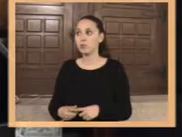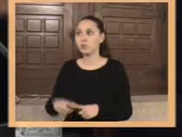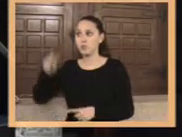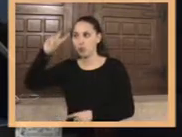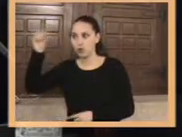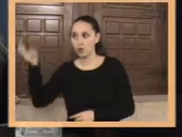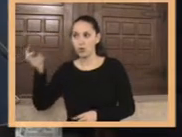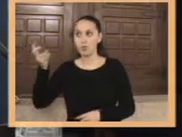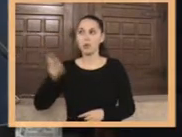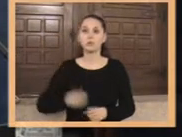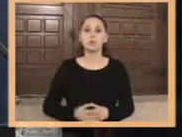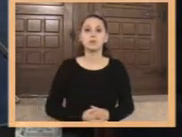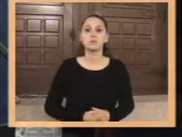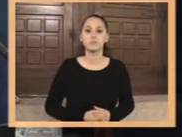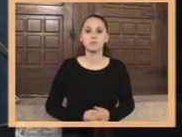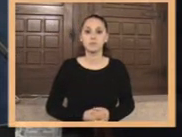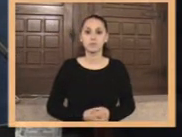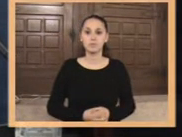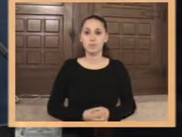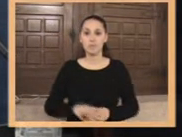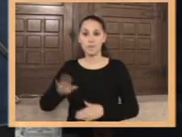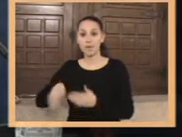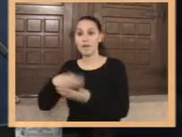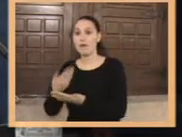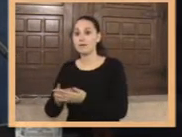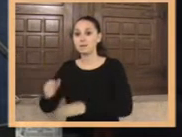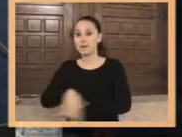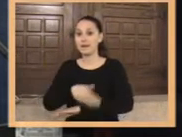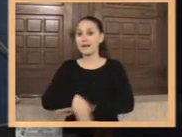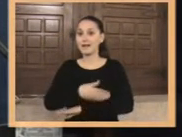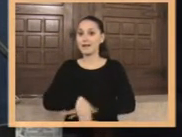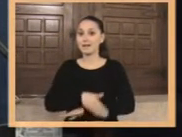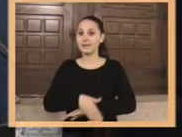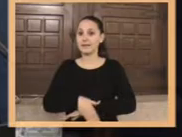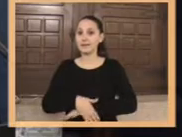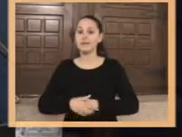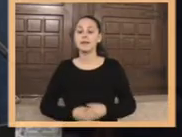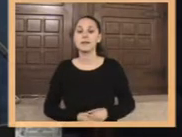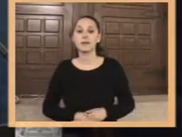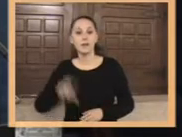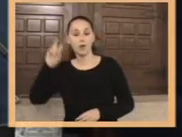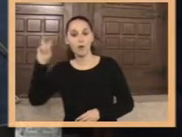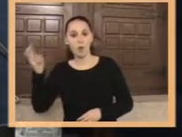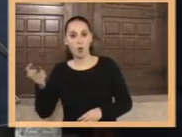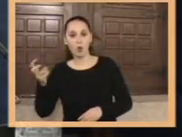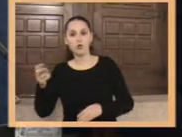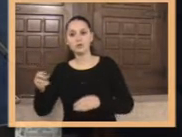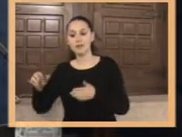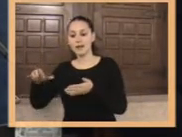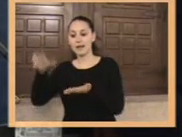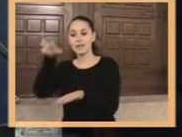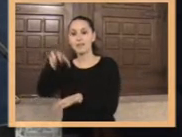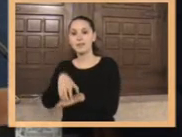sube desde la Plaza de la Constitución hasta la calle Cabeza Vellosa, que son las traseras del centro universitario. Por lo tanto, yo